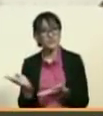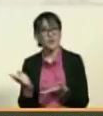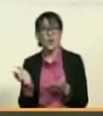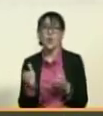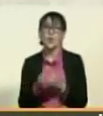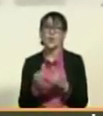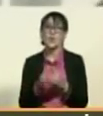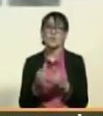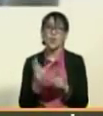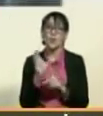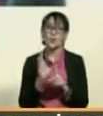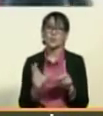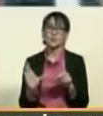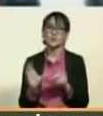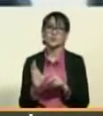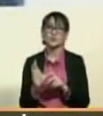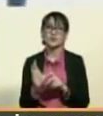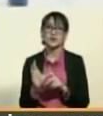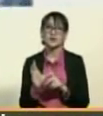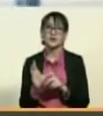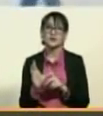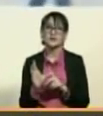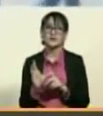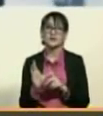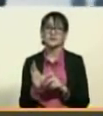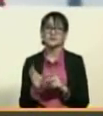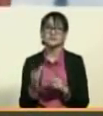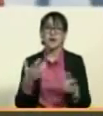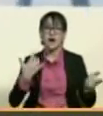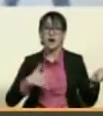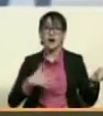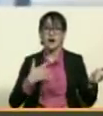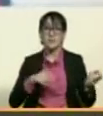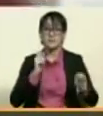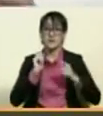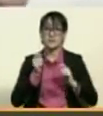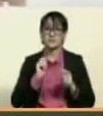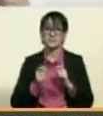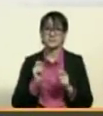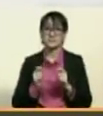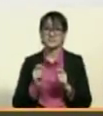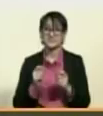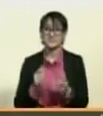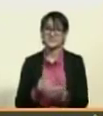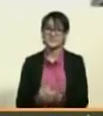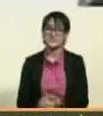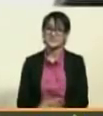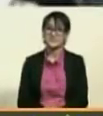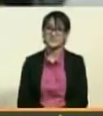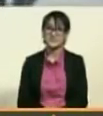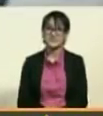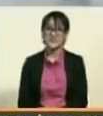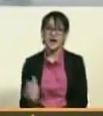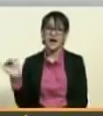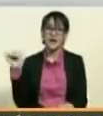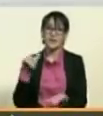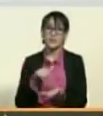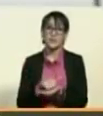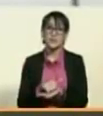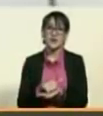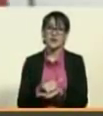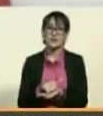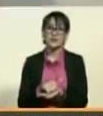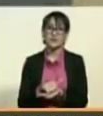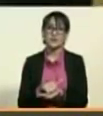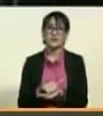grupo cultural al son del Arpa 4 y Maraca en el aeropuerto Capitán